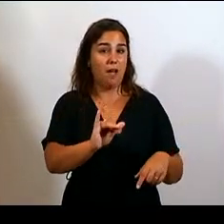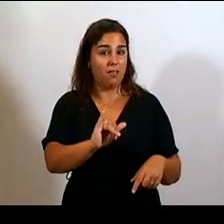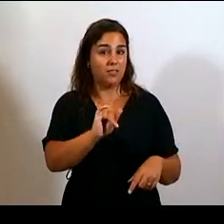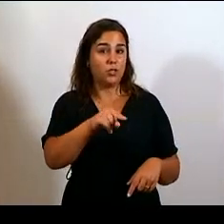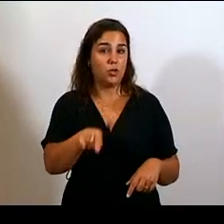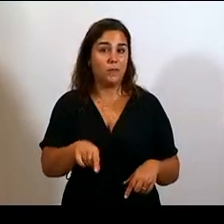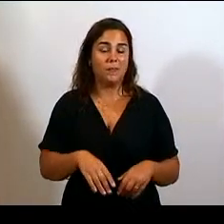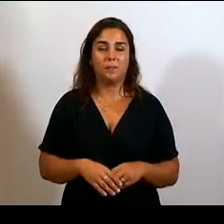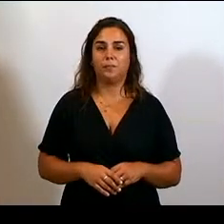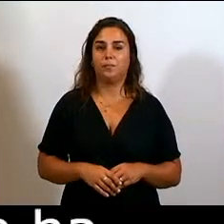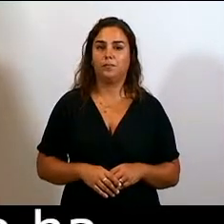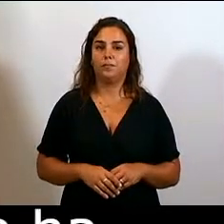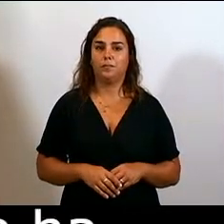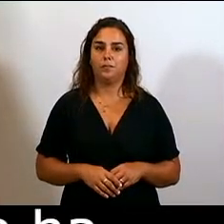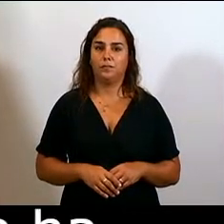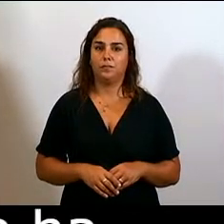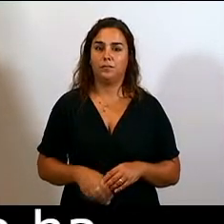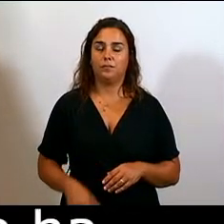Sí.